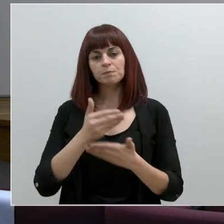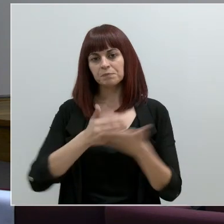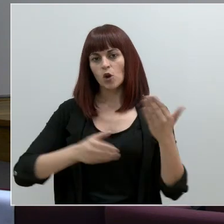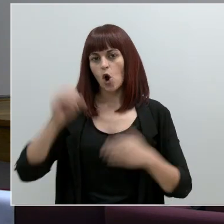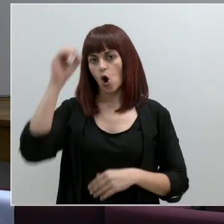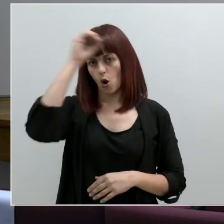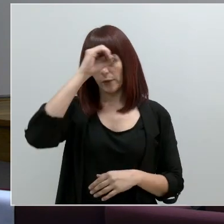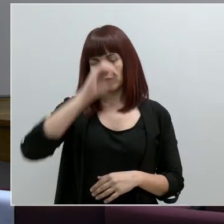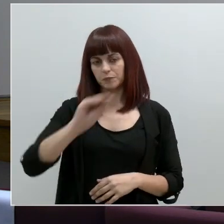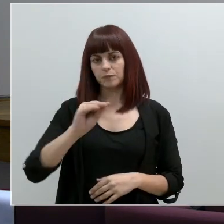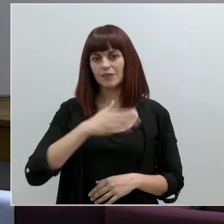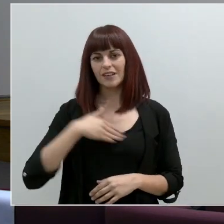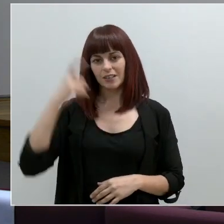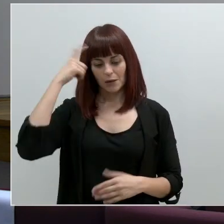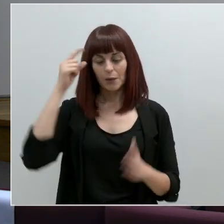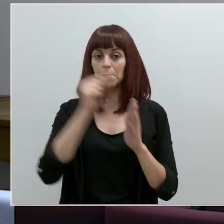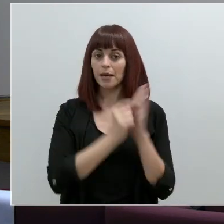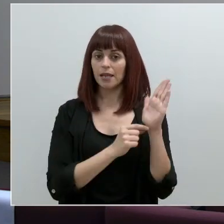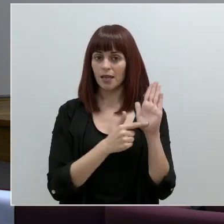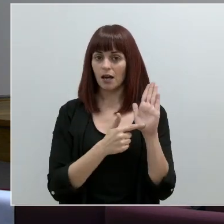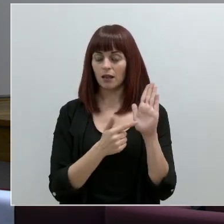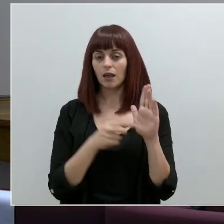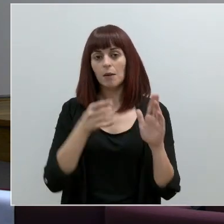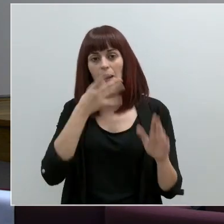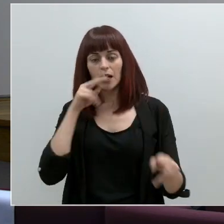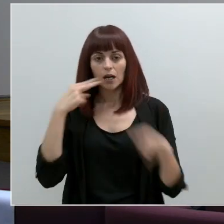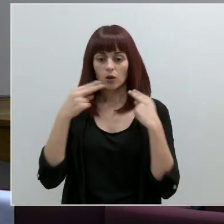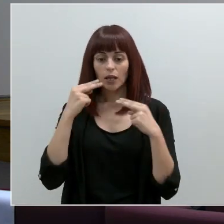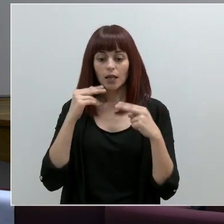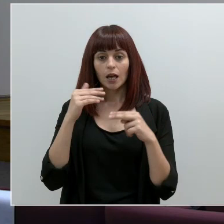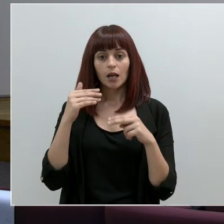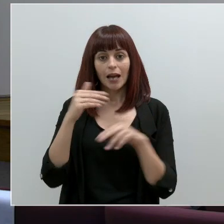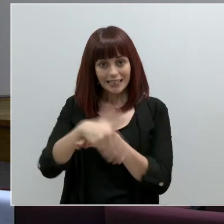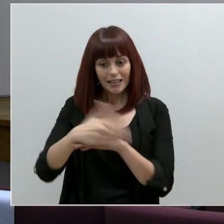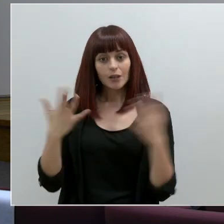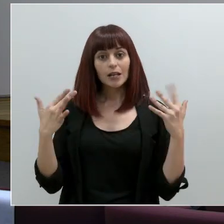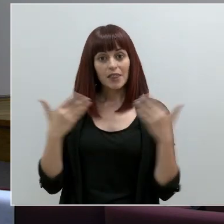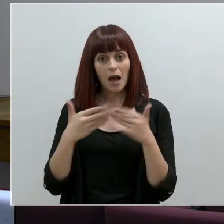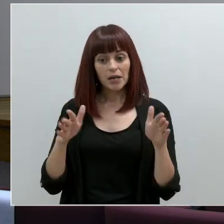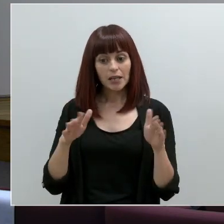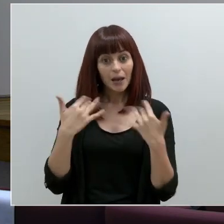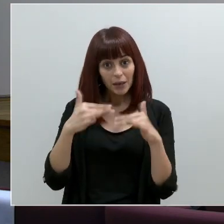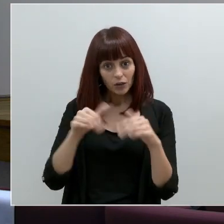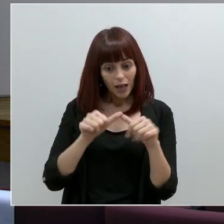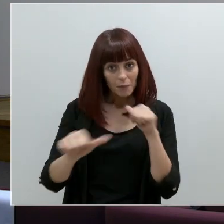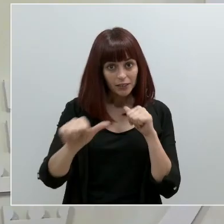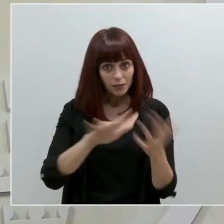quiere saber si la medida de la apertura en la hostelería en el exterior en algunos municipios será efectiva a partir del miércoles.